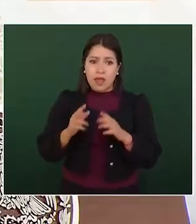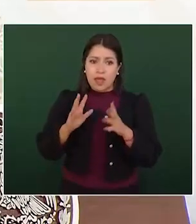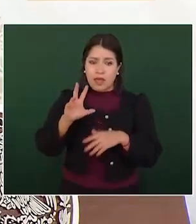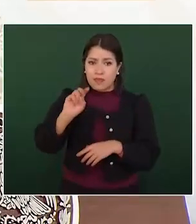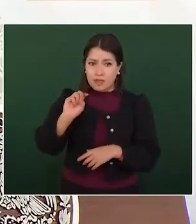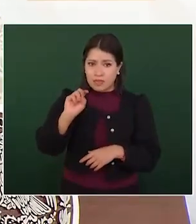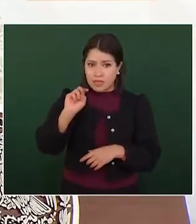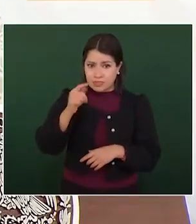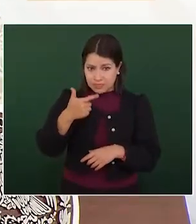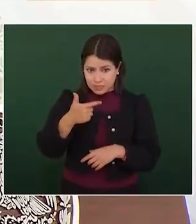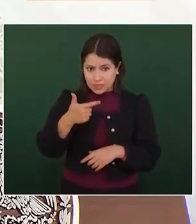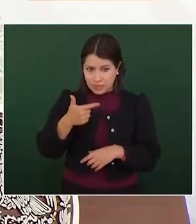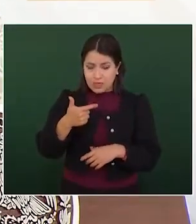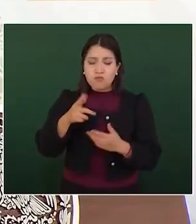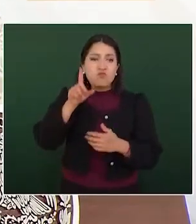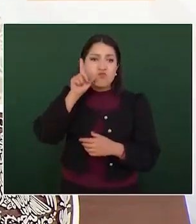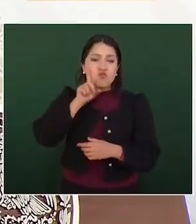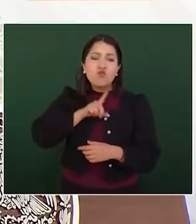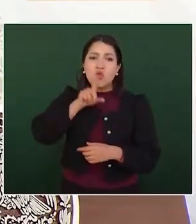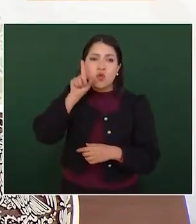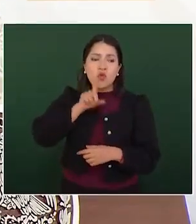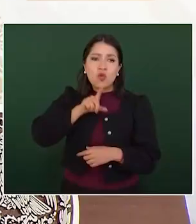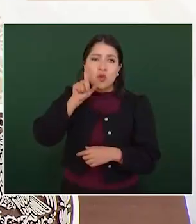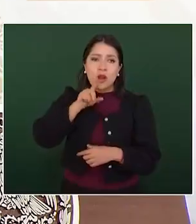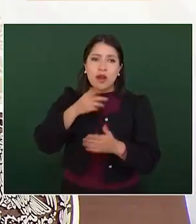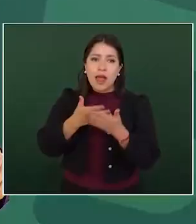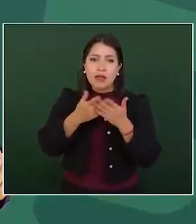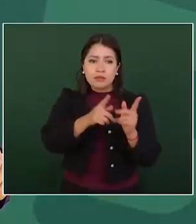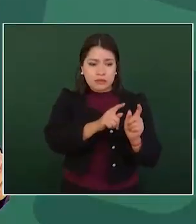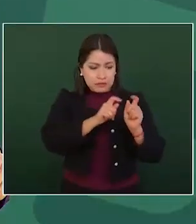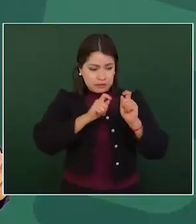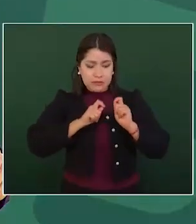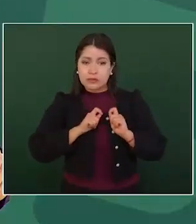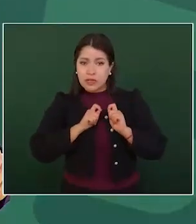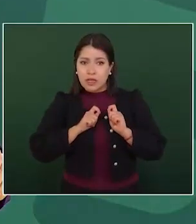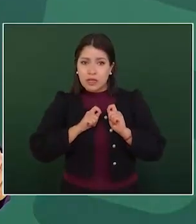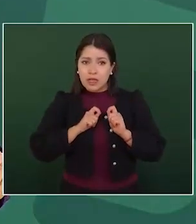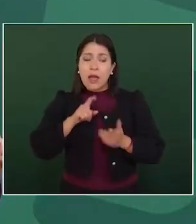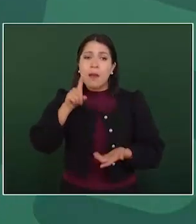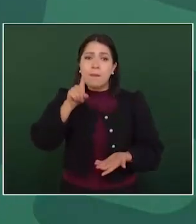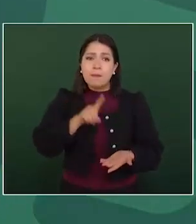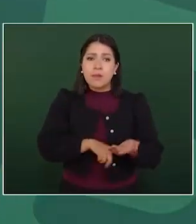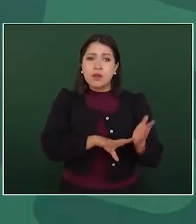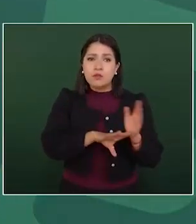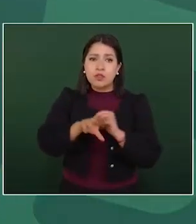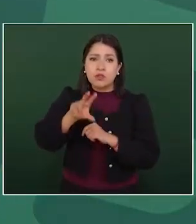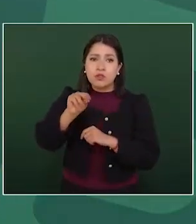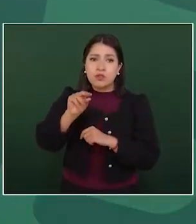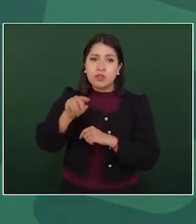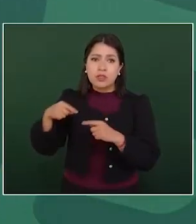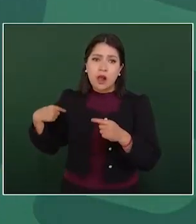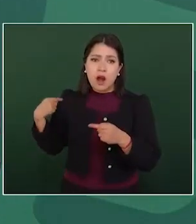las mujeres que hemos ocupado esta responsabilidad. De 1980 al año